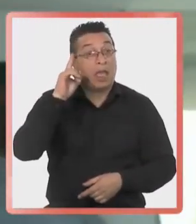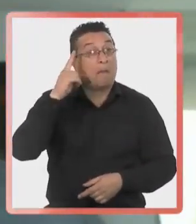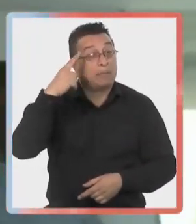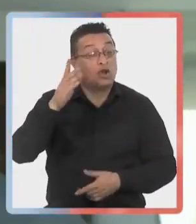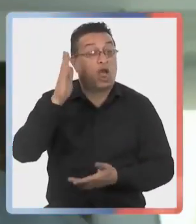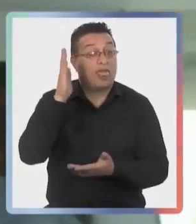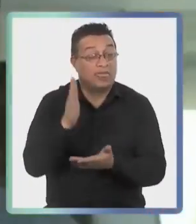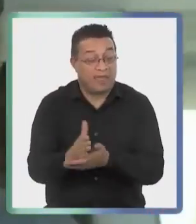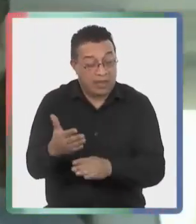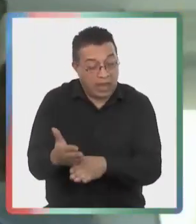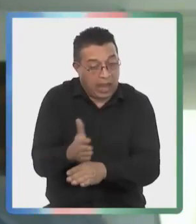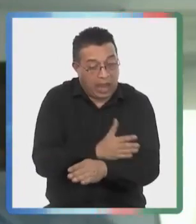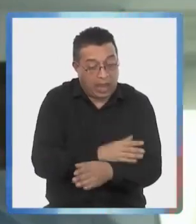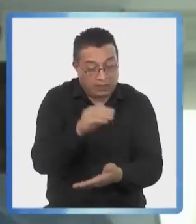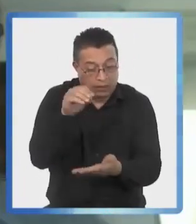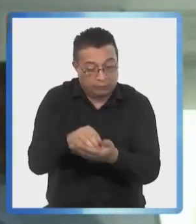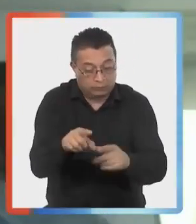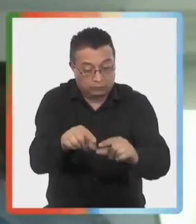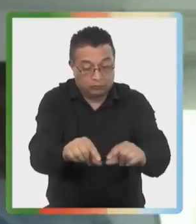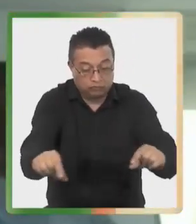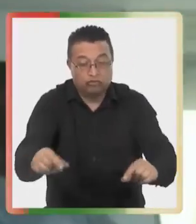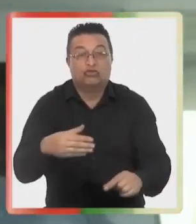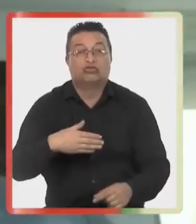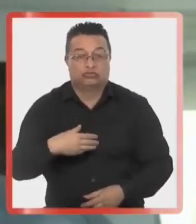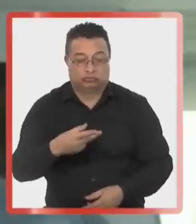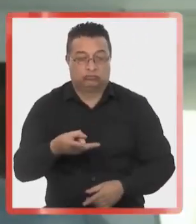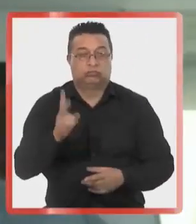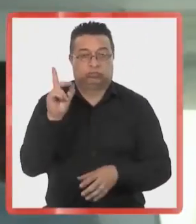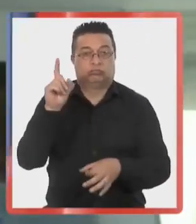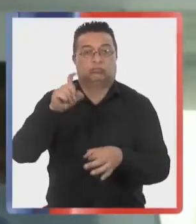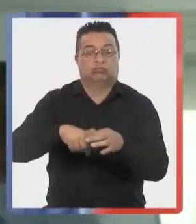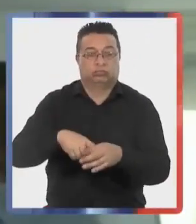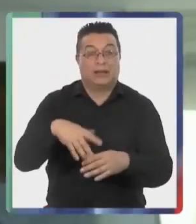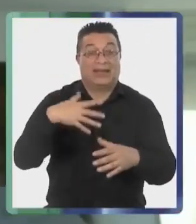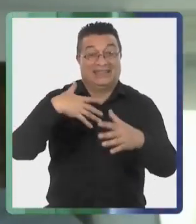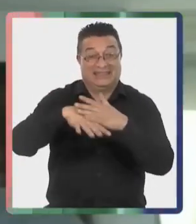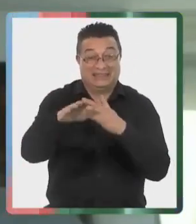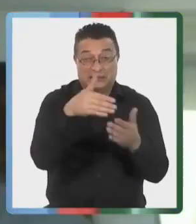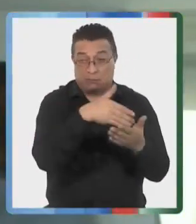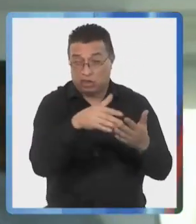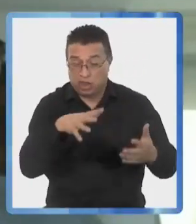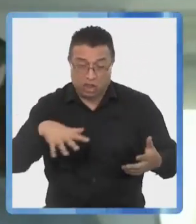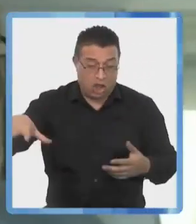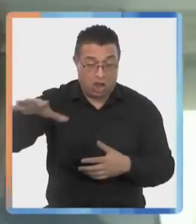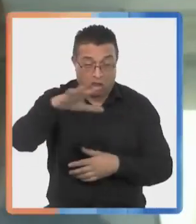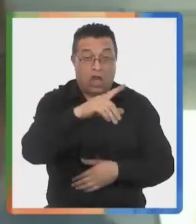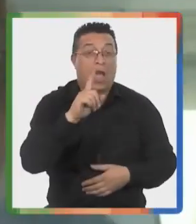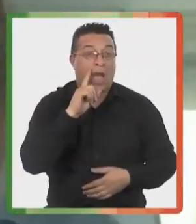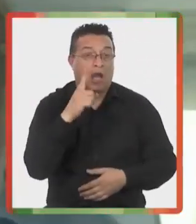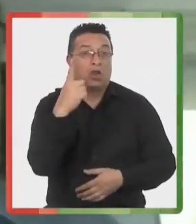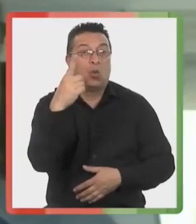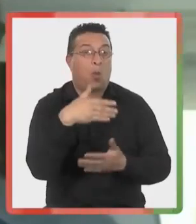en el padrón con el derecho a pedirlo. O sea, del padrón de los 15 millones de chilenos hay